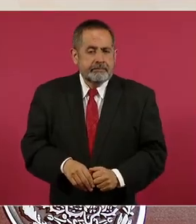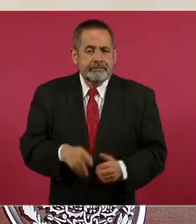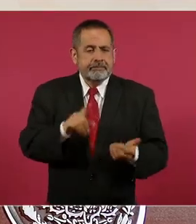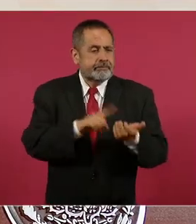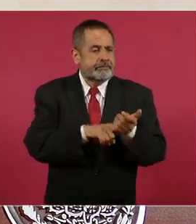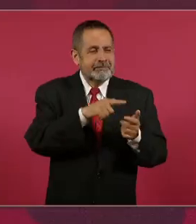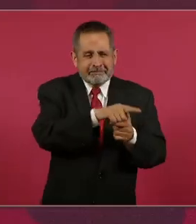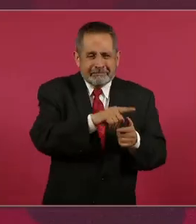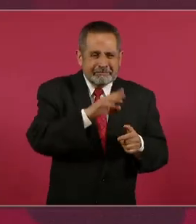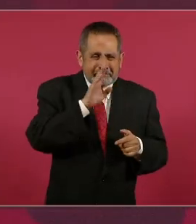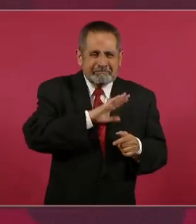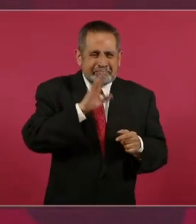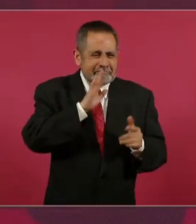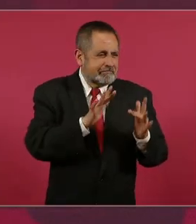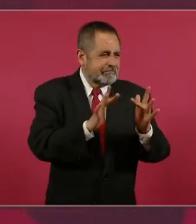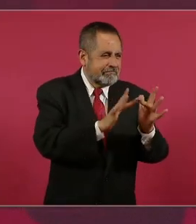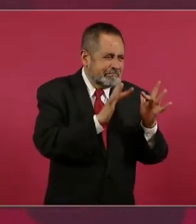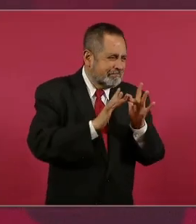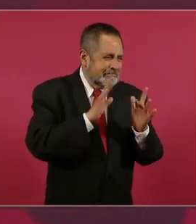retahíla de